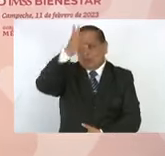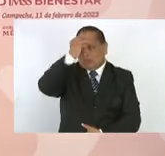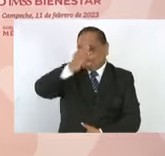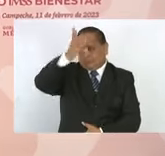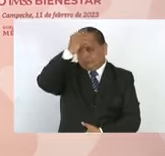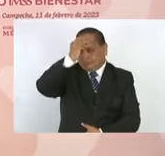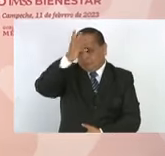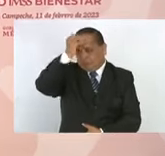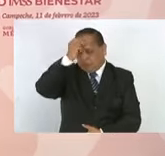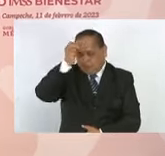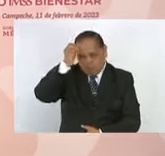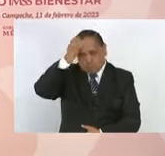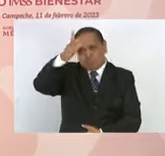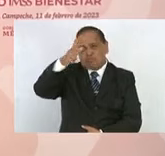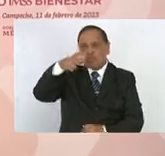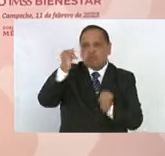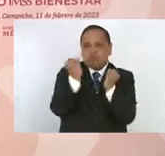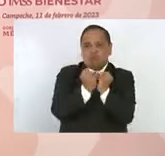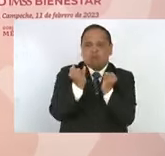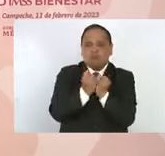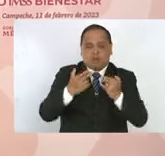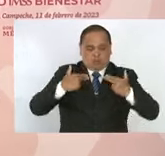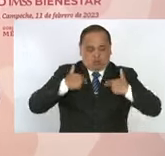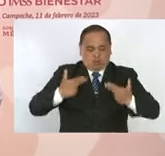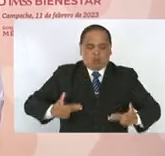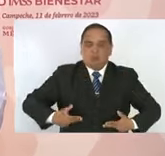humanística del personal de la salud en Cuba